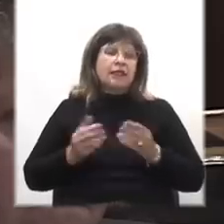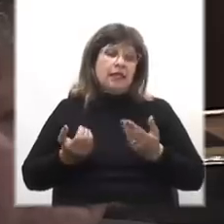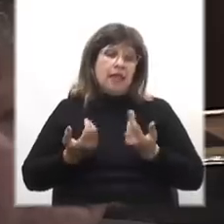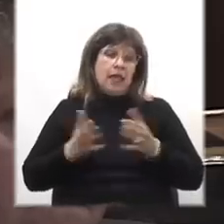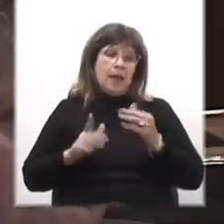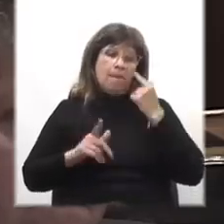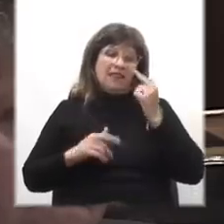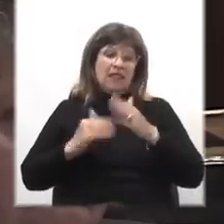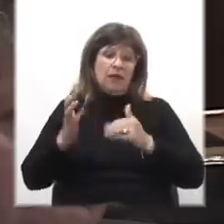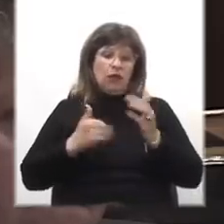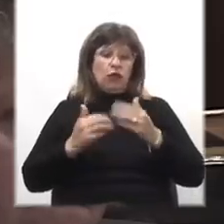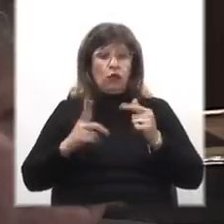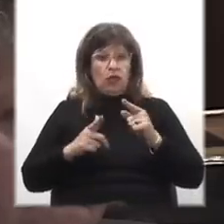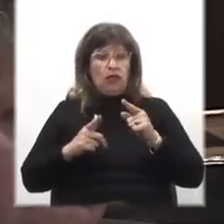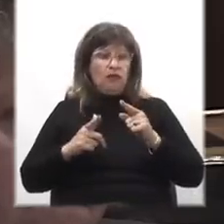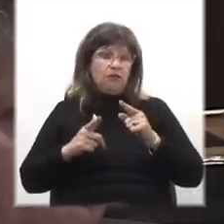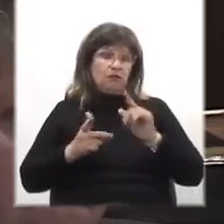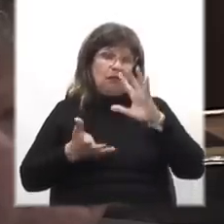empezaron a construir la planta UPM.